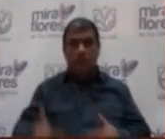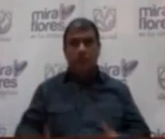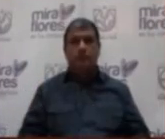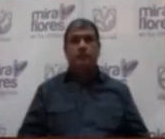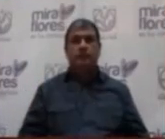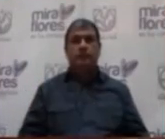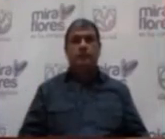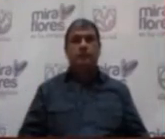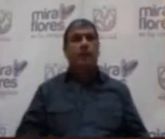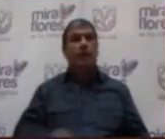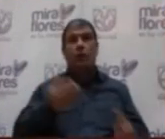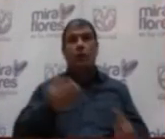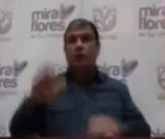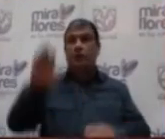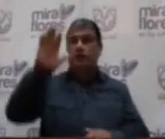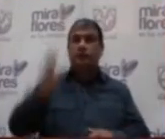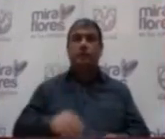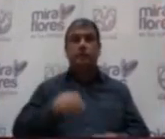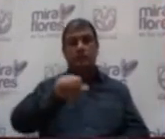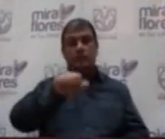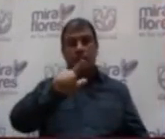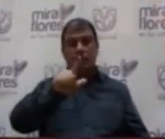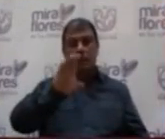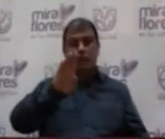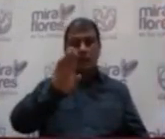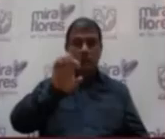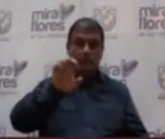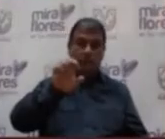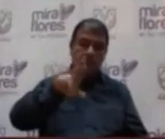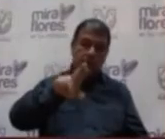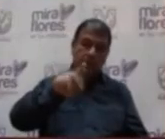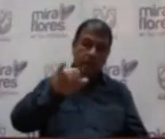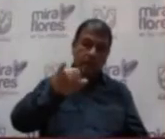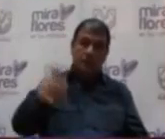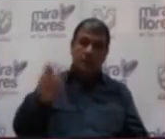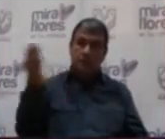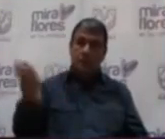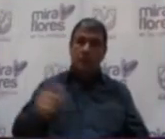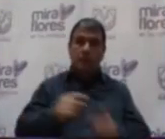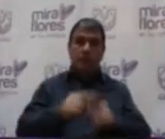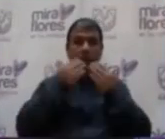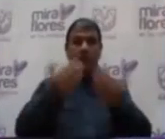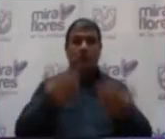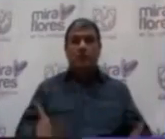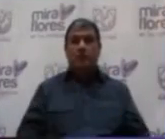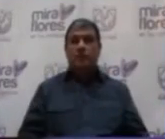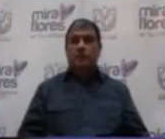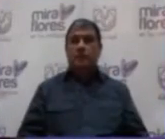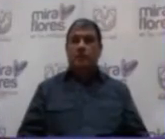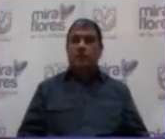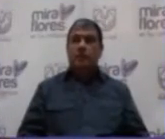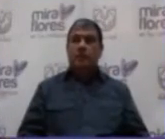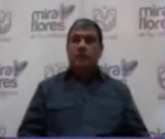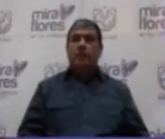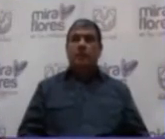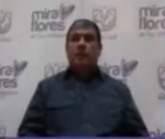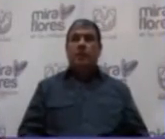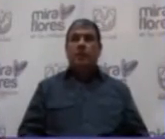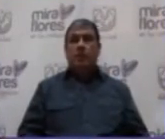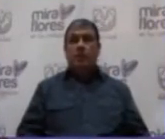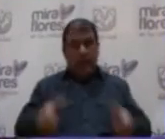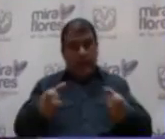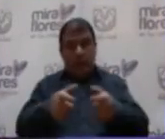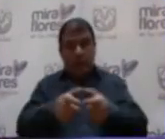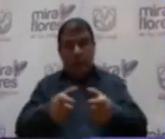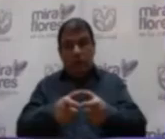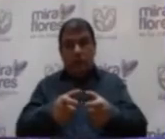bien, ¿alguna otra intervención? Sí, señor de Albertis, tiene usted el uso de la palabra. Sí, gracias. En la Comisión